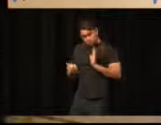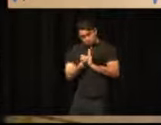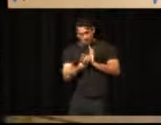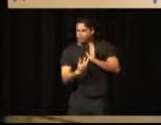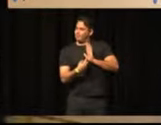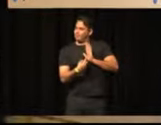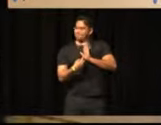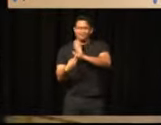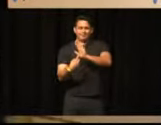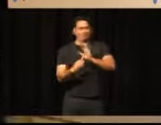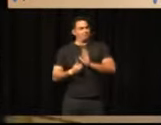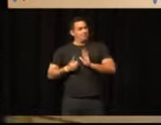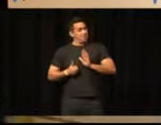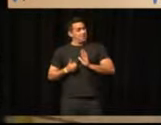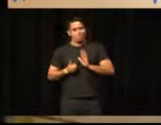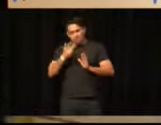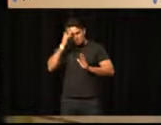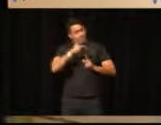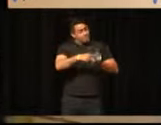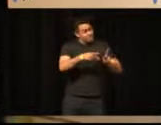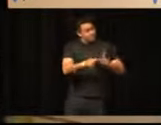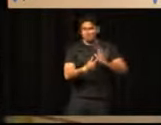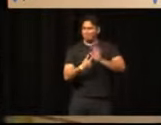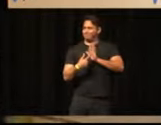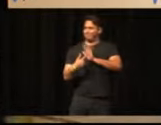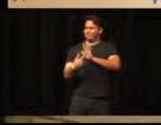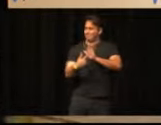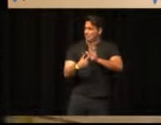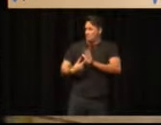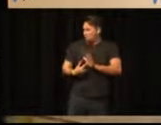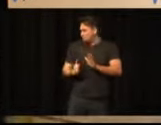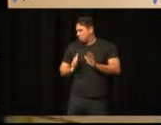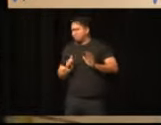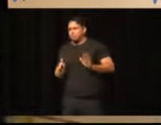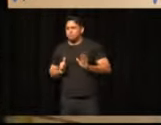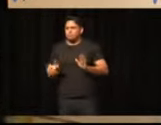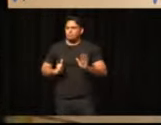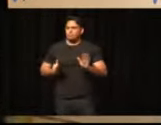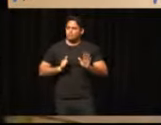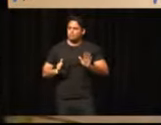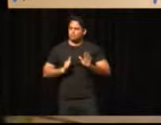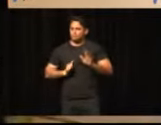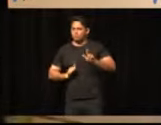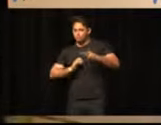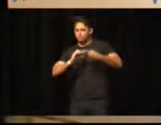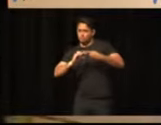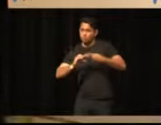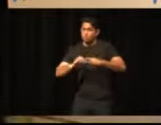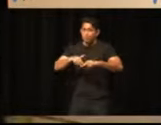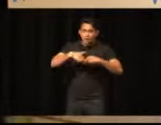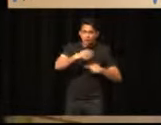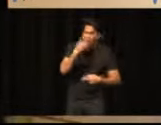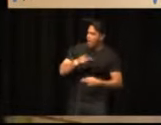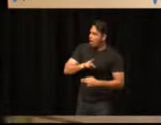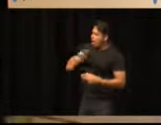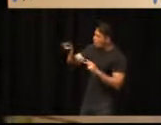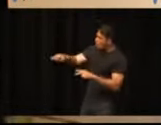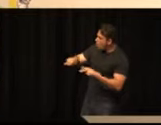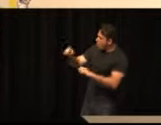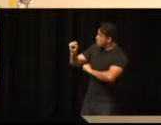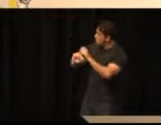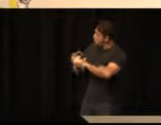público. Esto todos ustedes lo saben, ocurre mucho. En muchas organizaciones van a vender a las empresas desde ese